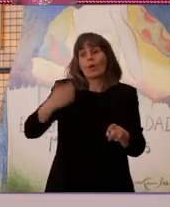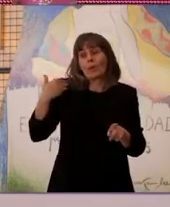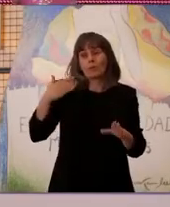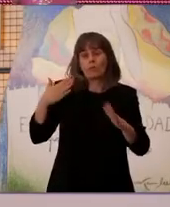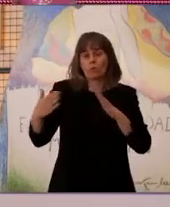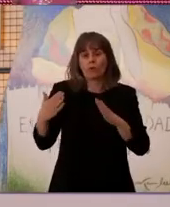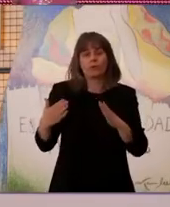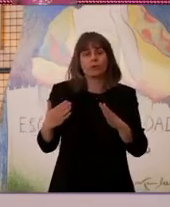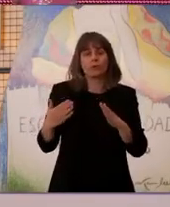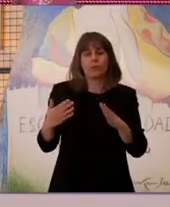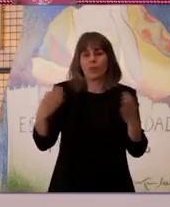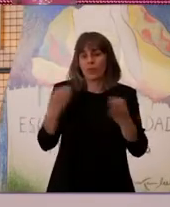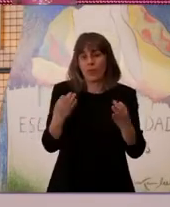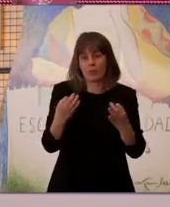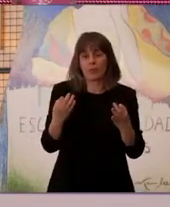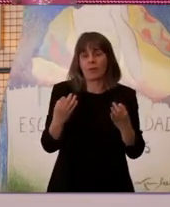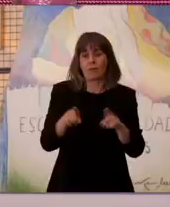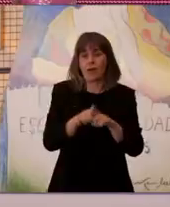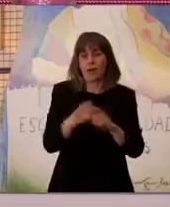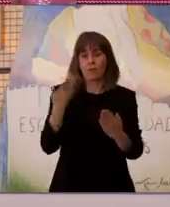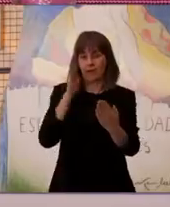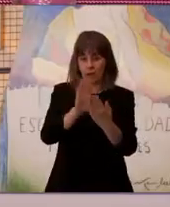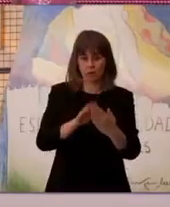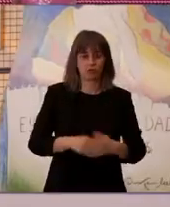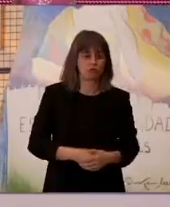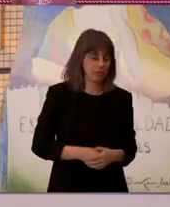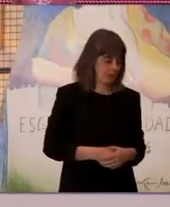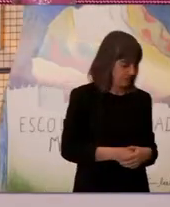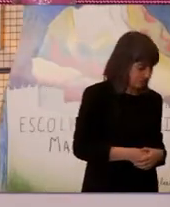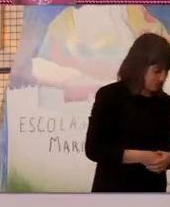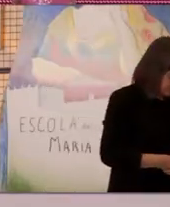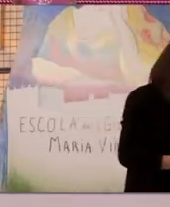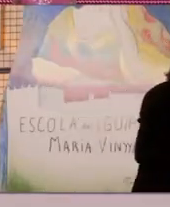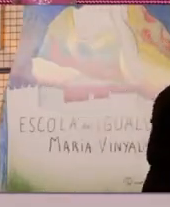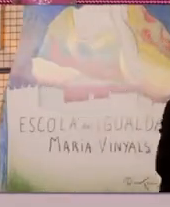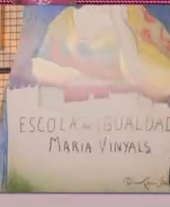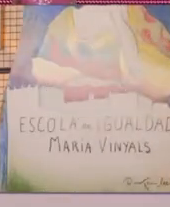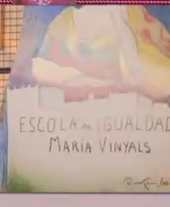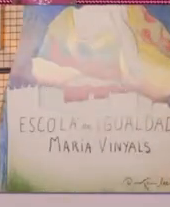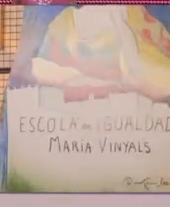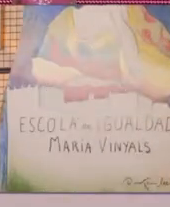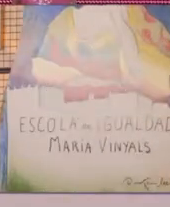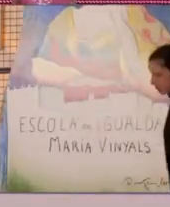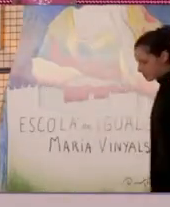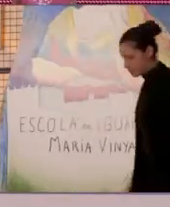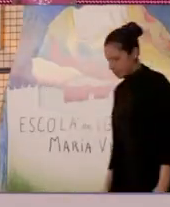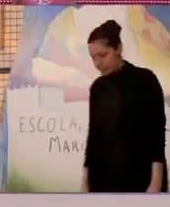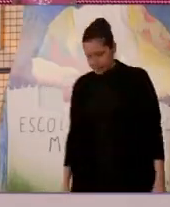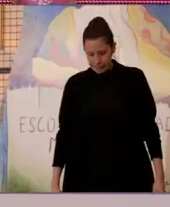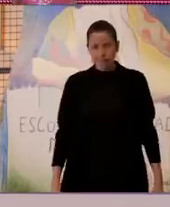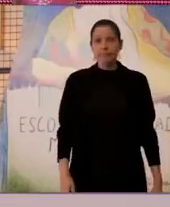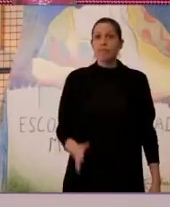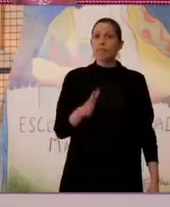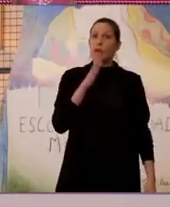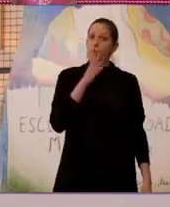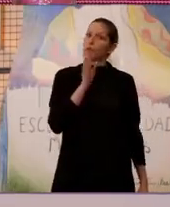momento a lo que a lo que teníamos que que enfrentarnos porque efectivamente no estábamos preparadas para